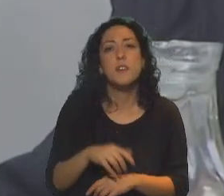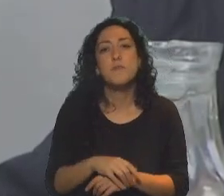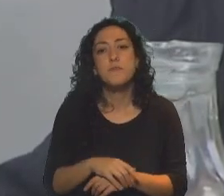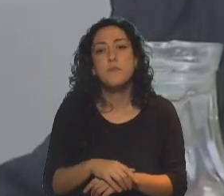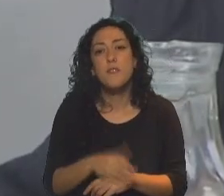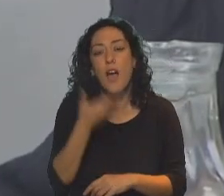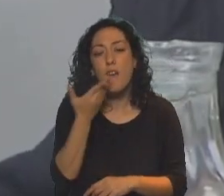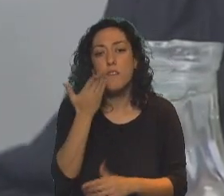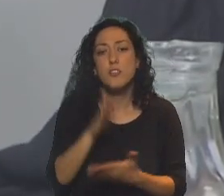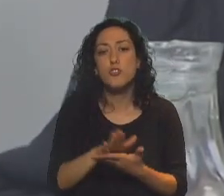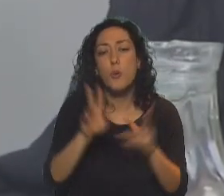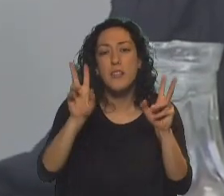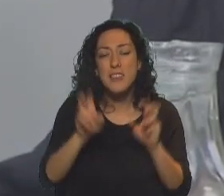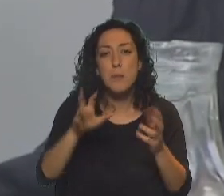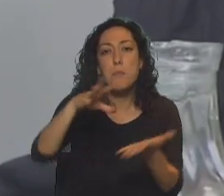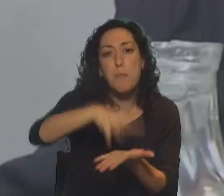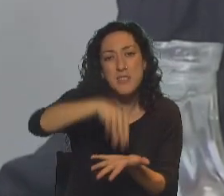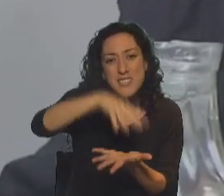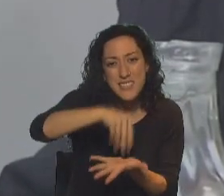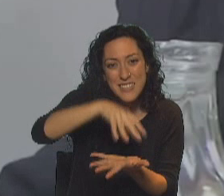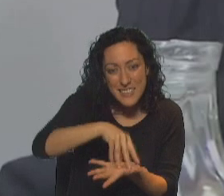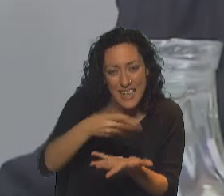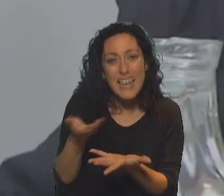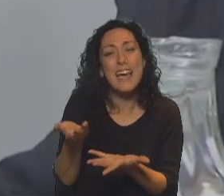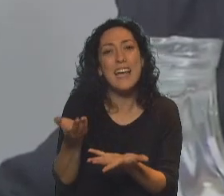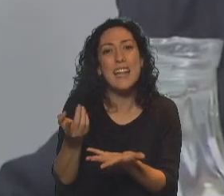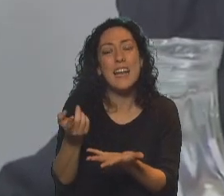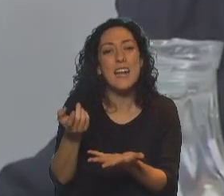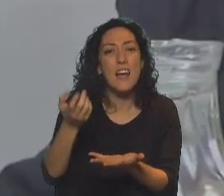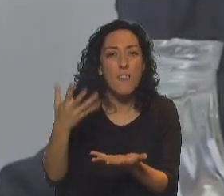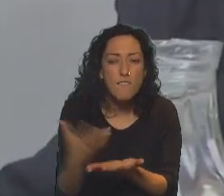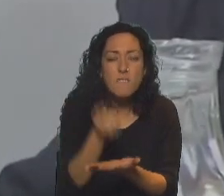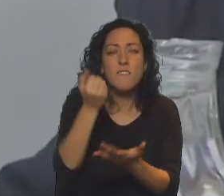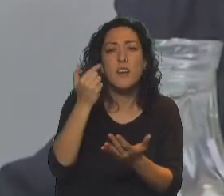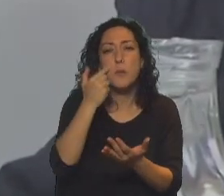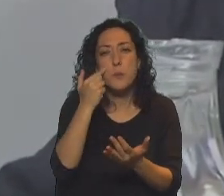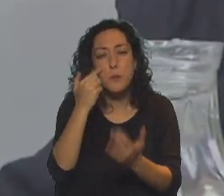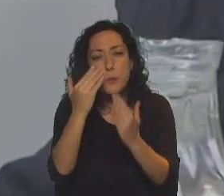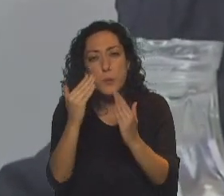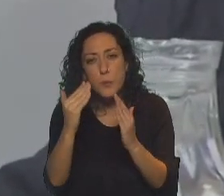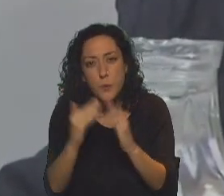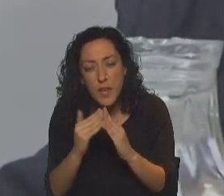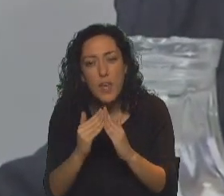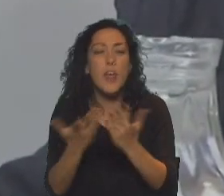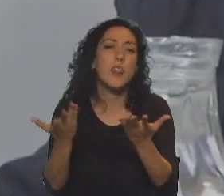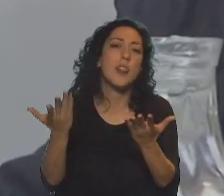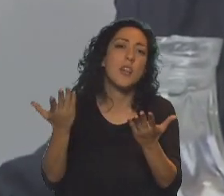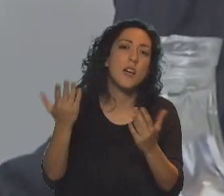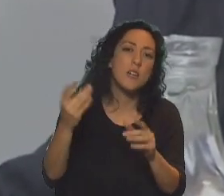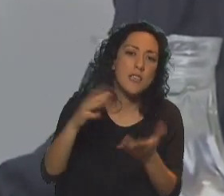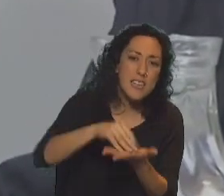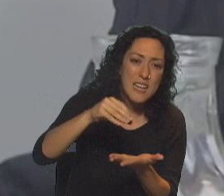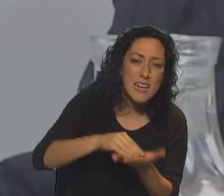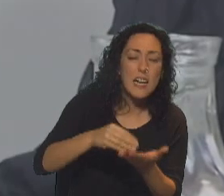el tema de la tierra, ¿no? Del lugar para vivir. Esas casas donde uno ve que en un mismo terreno construye